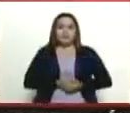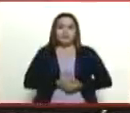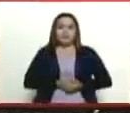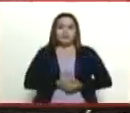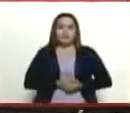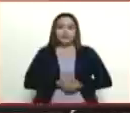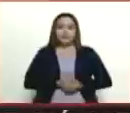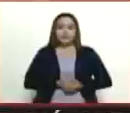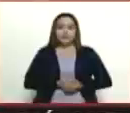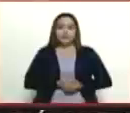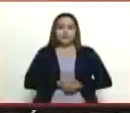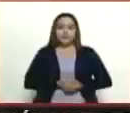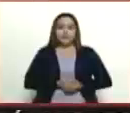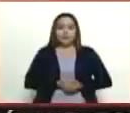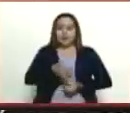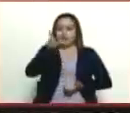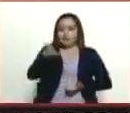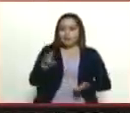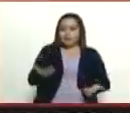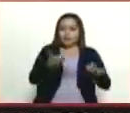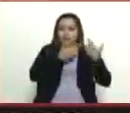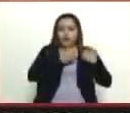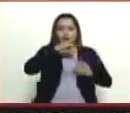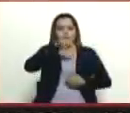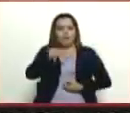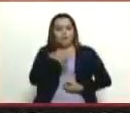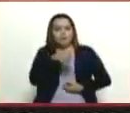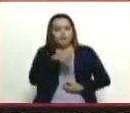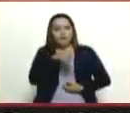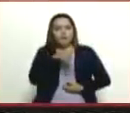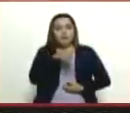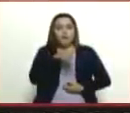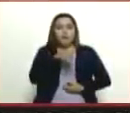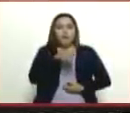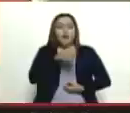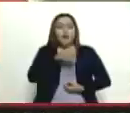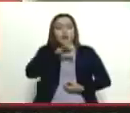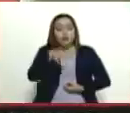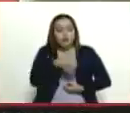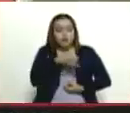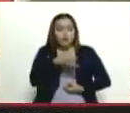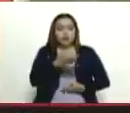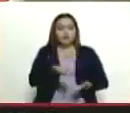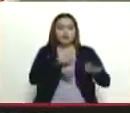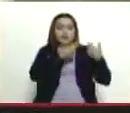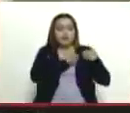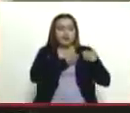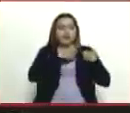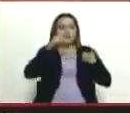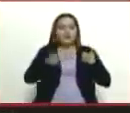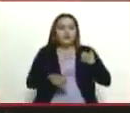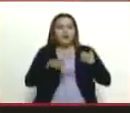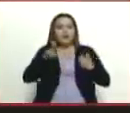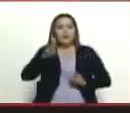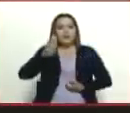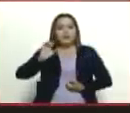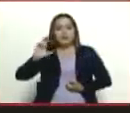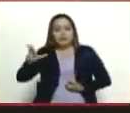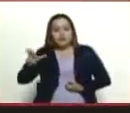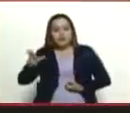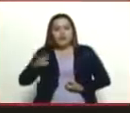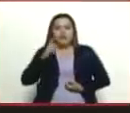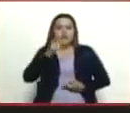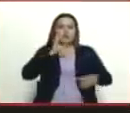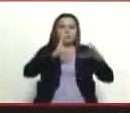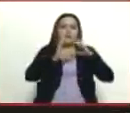que estaría un responsable de la juventud de la VCH, un responsable de formación, uno de movilización y uno de comunicación y